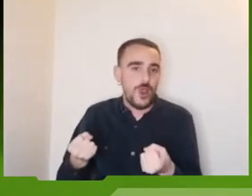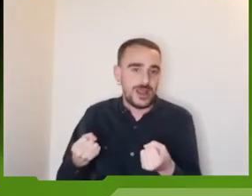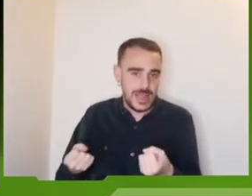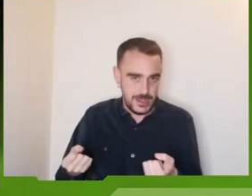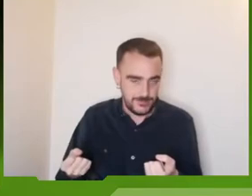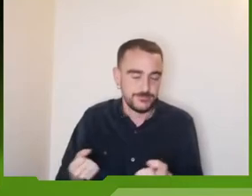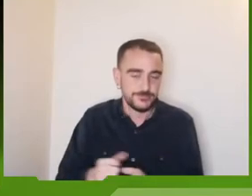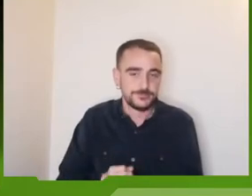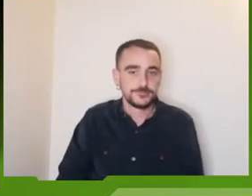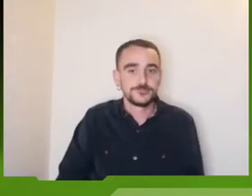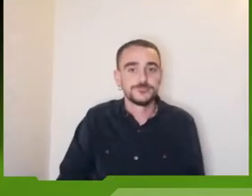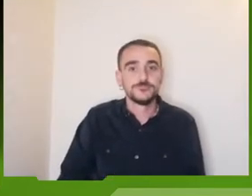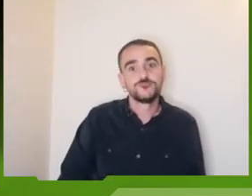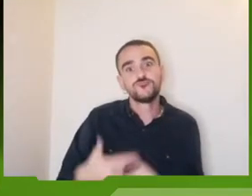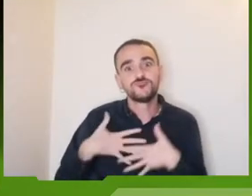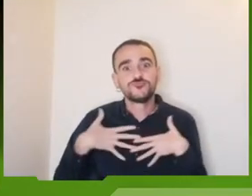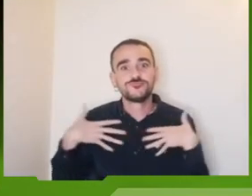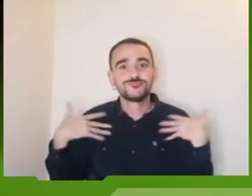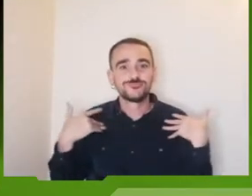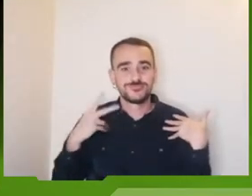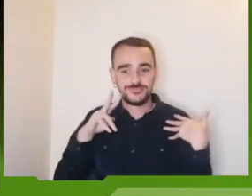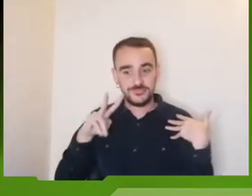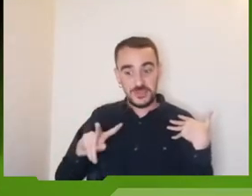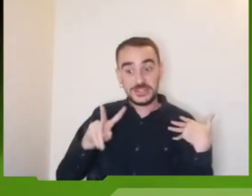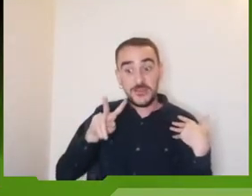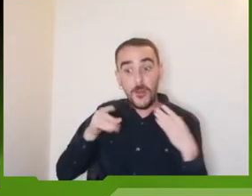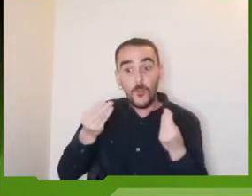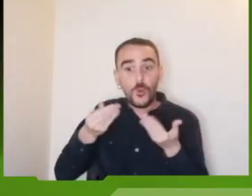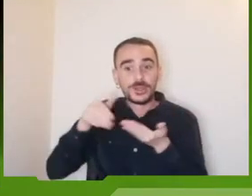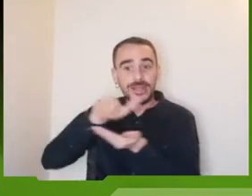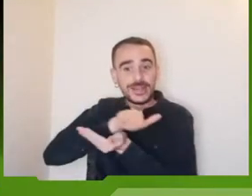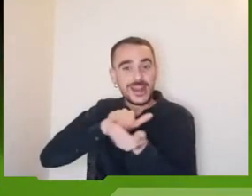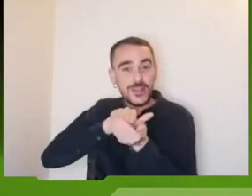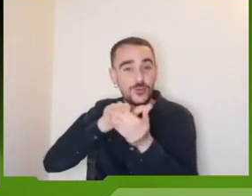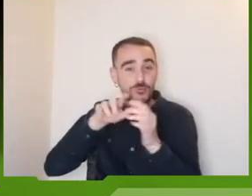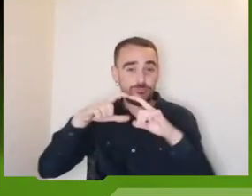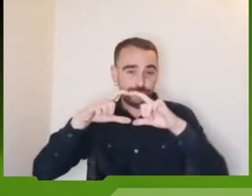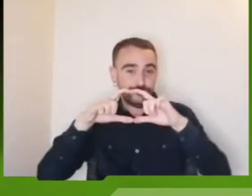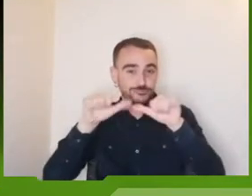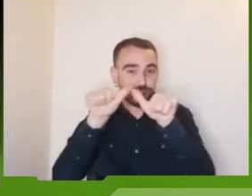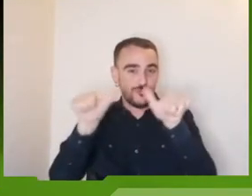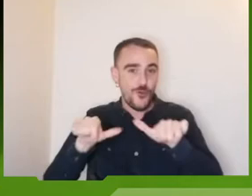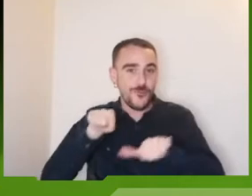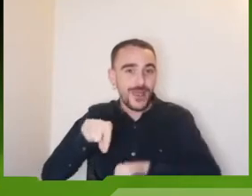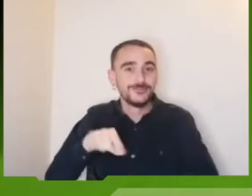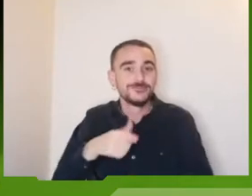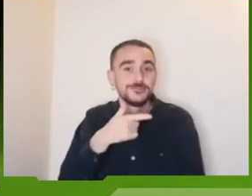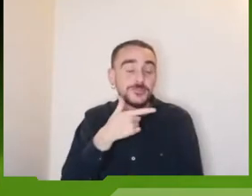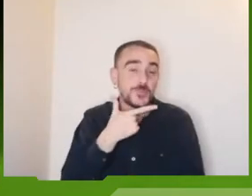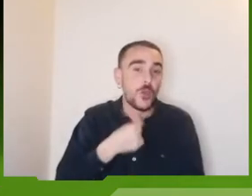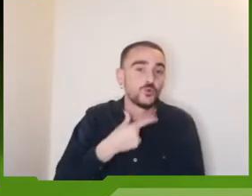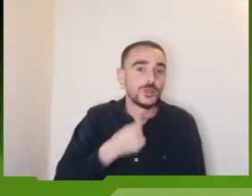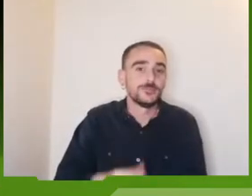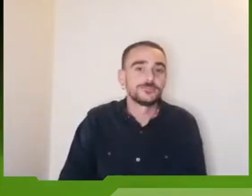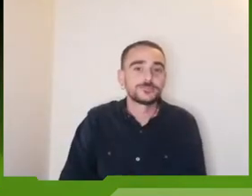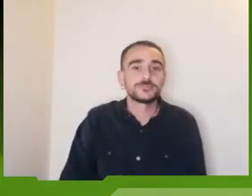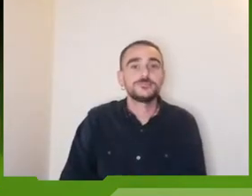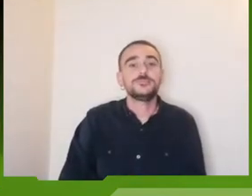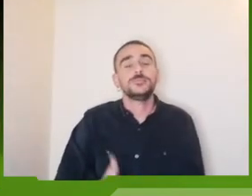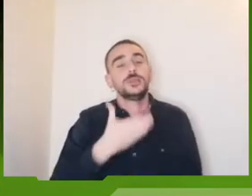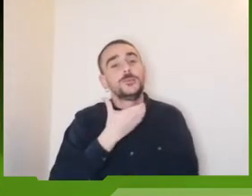¡Qué ilusión! Mira, me han quedado muy redonditas, me gustan así de redonditas. Súper buena